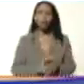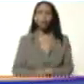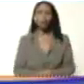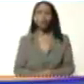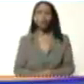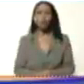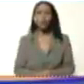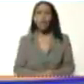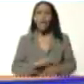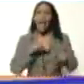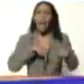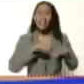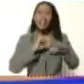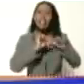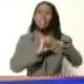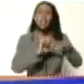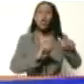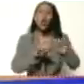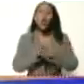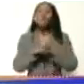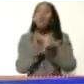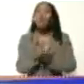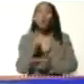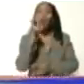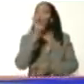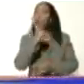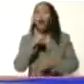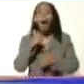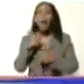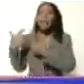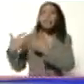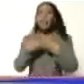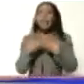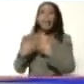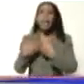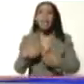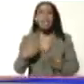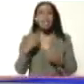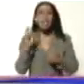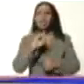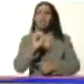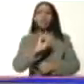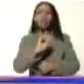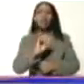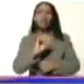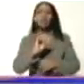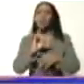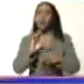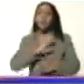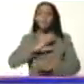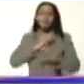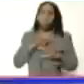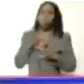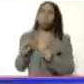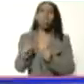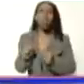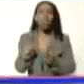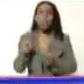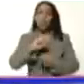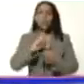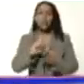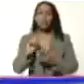es el siglo de un mundo sin guerras sin hegemonismo sin supremacismo